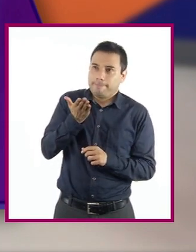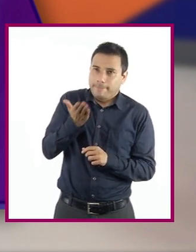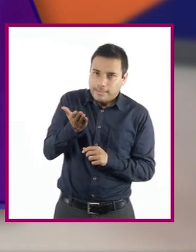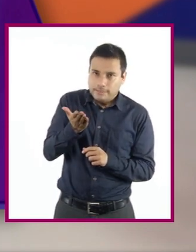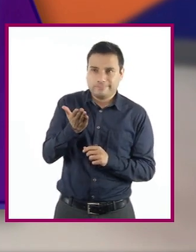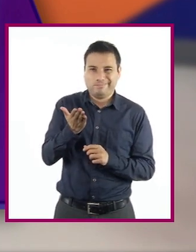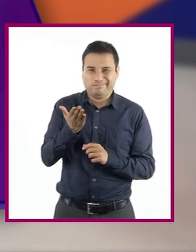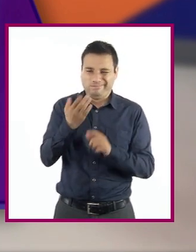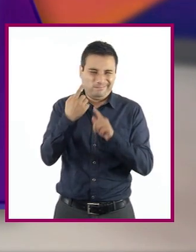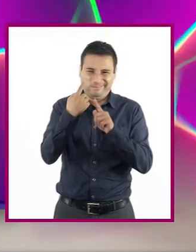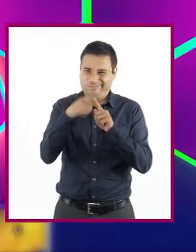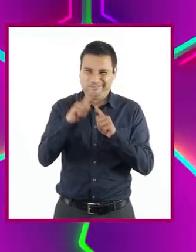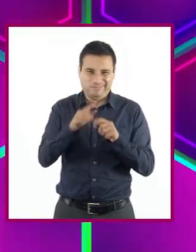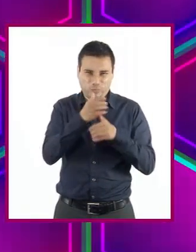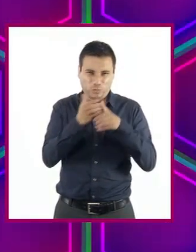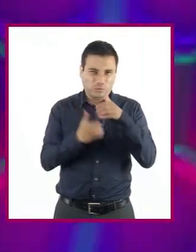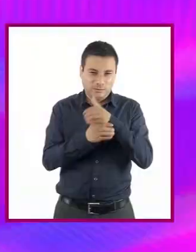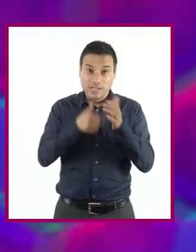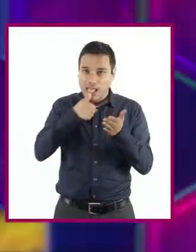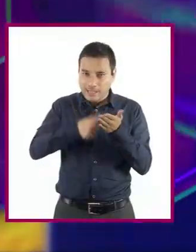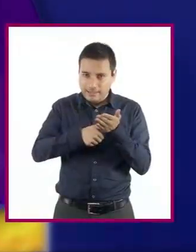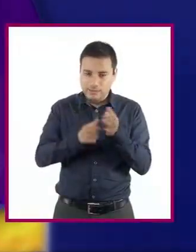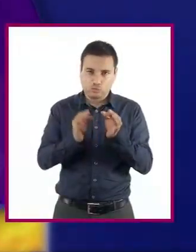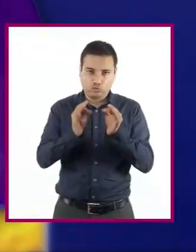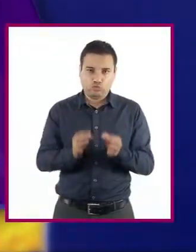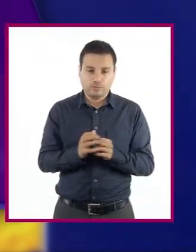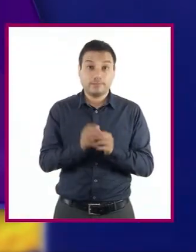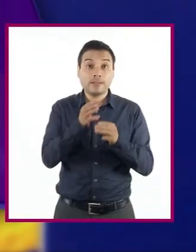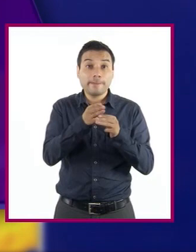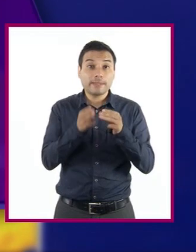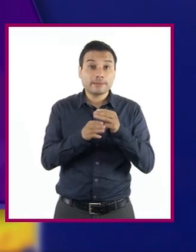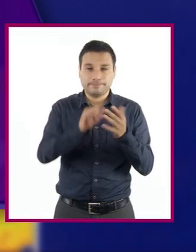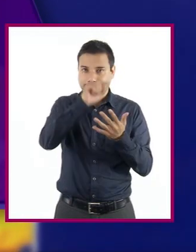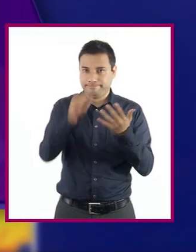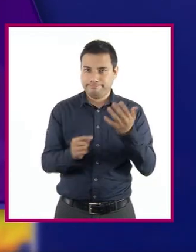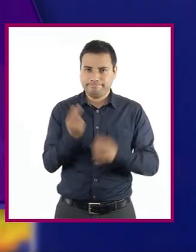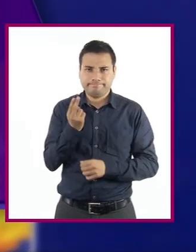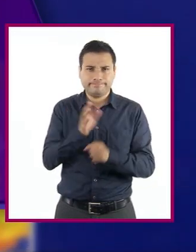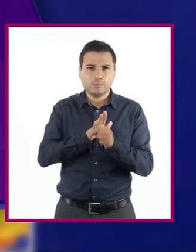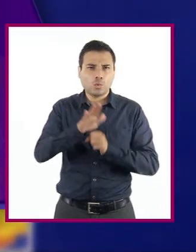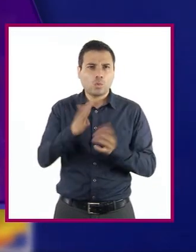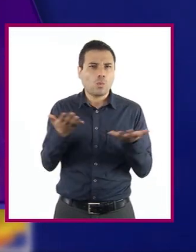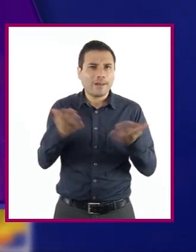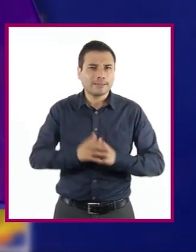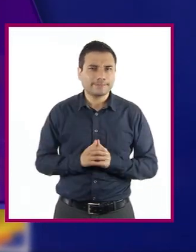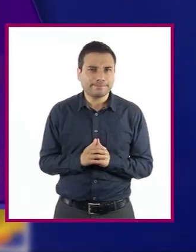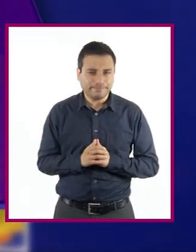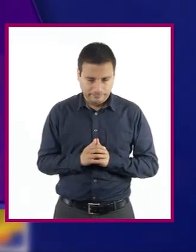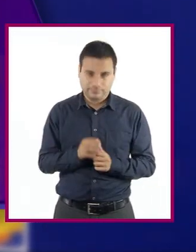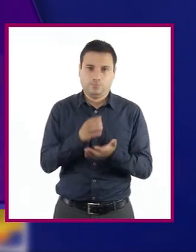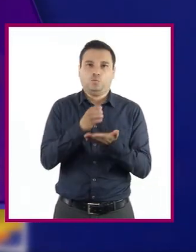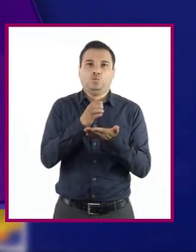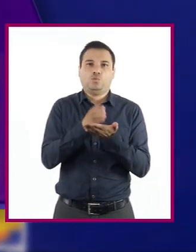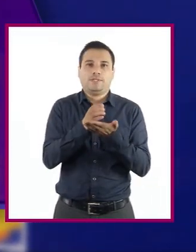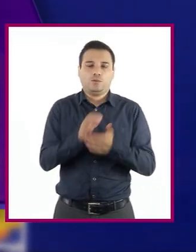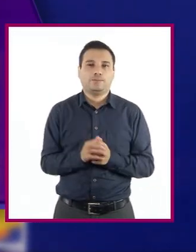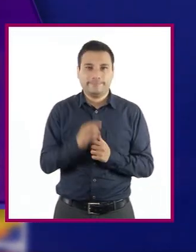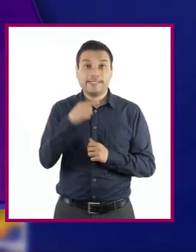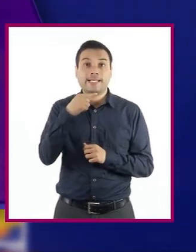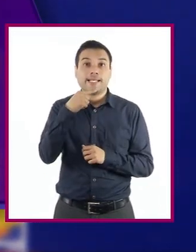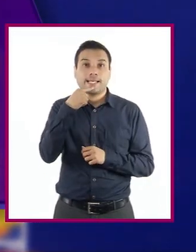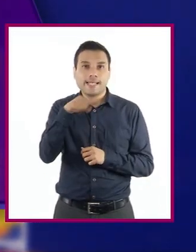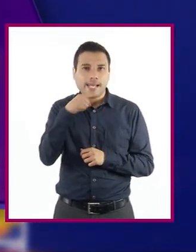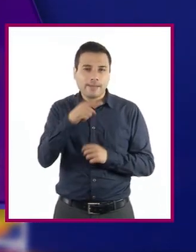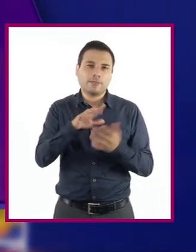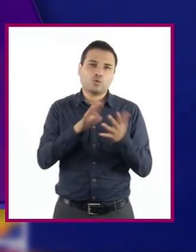motivos en una carta formal. Los materiales que van a necesitar para esta sesión son su siempre confiable cuaderno y lápiz o